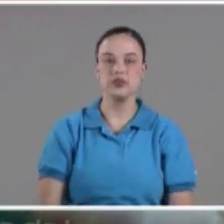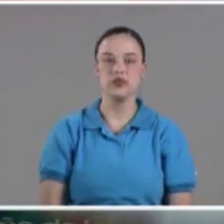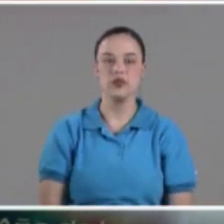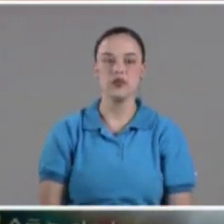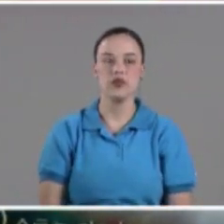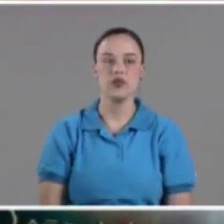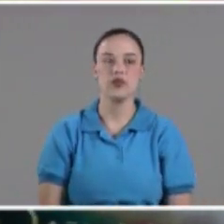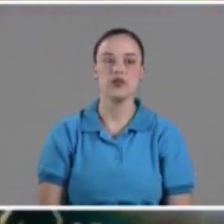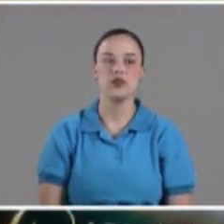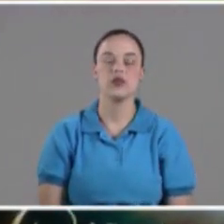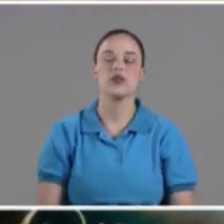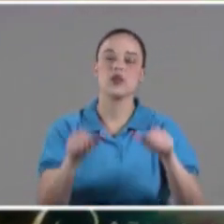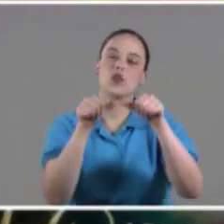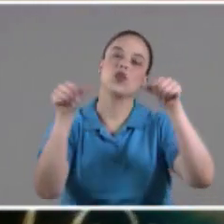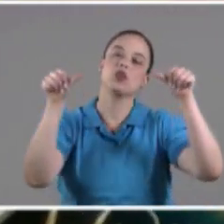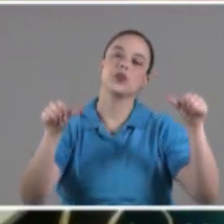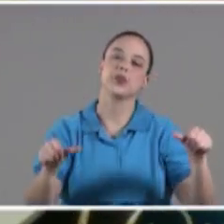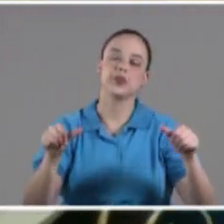un mejilasein